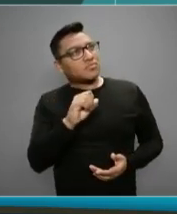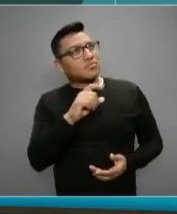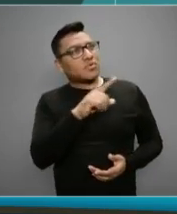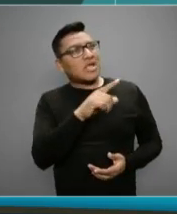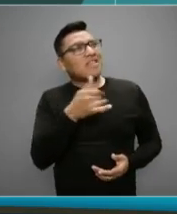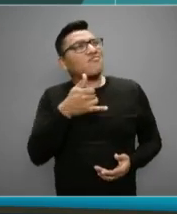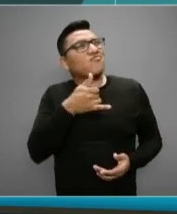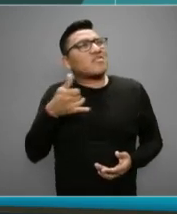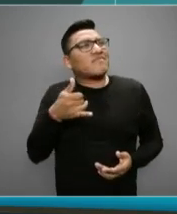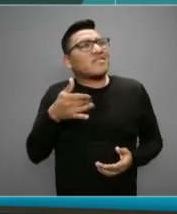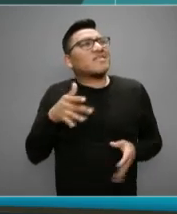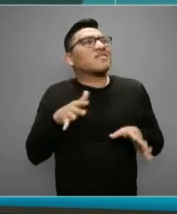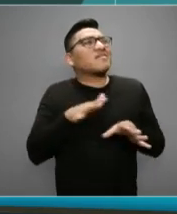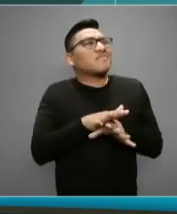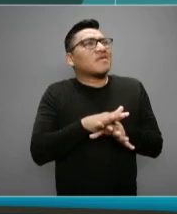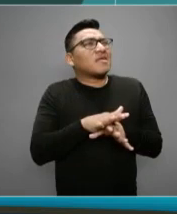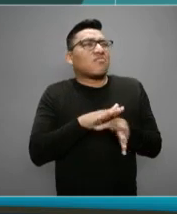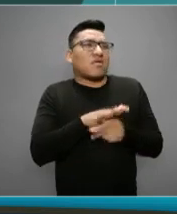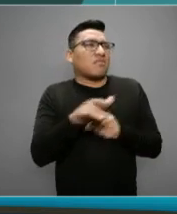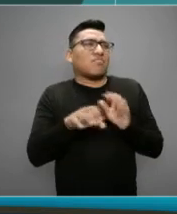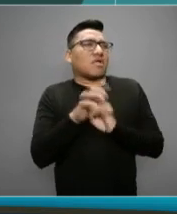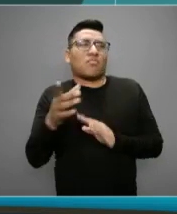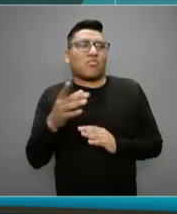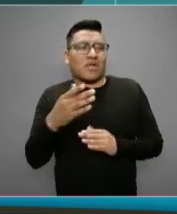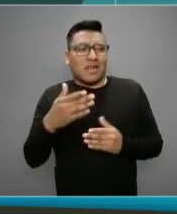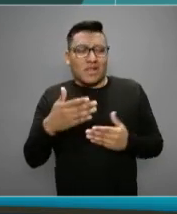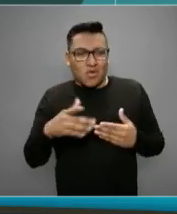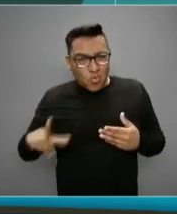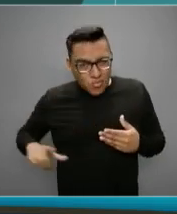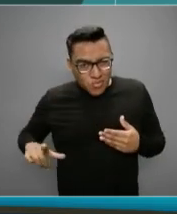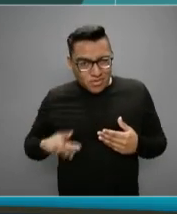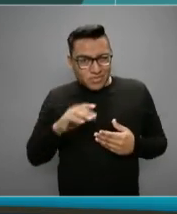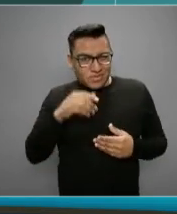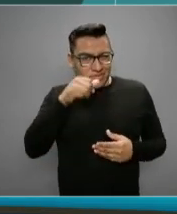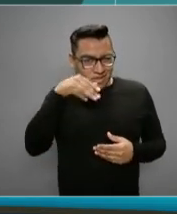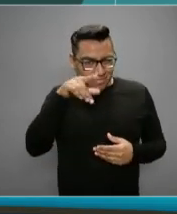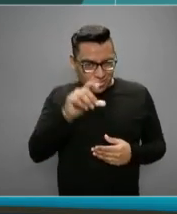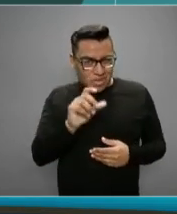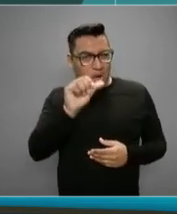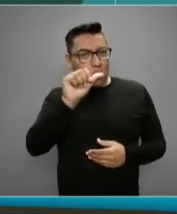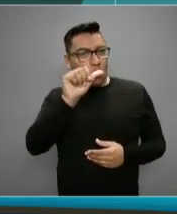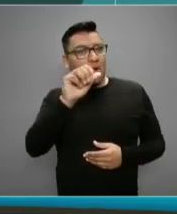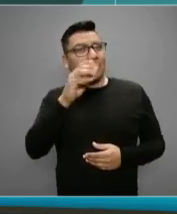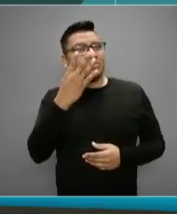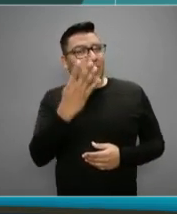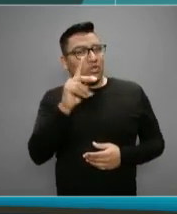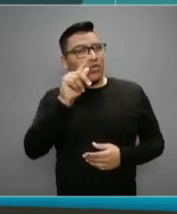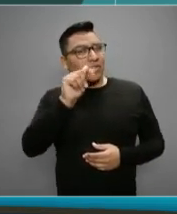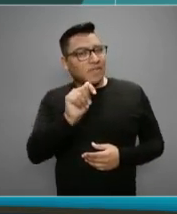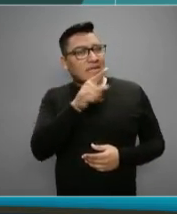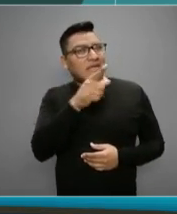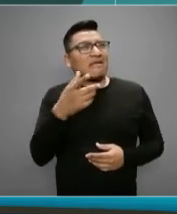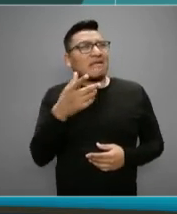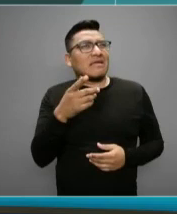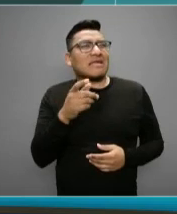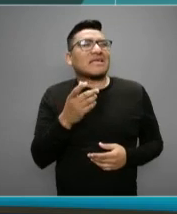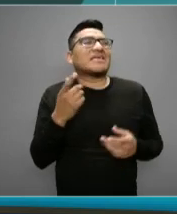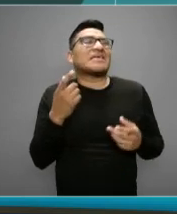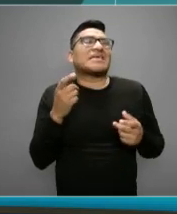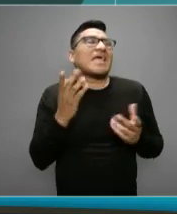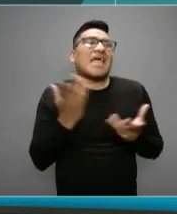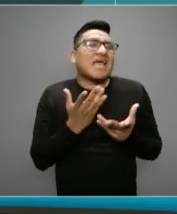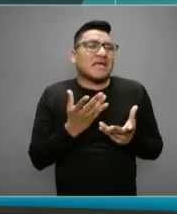en el Infonavit durante la cuarta transformación? Creo que es importante que la gente se entere de cuál es la